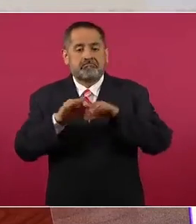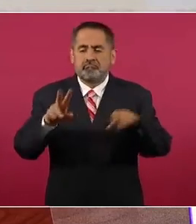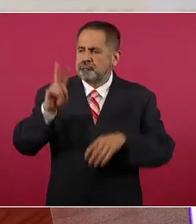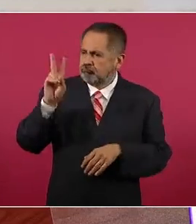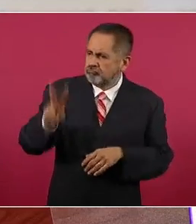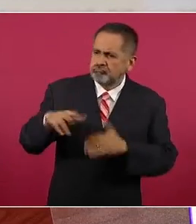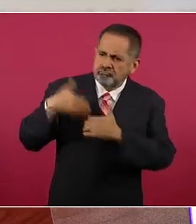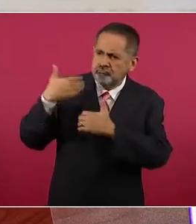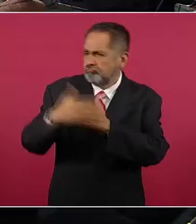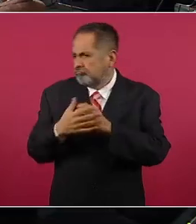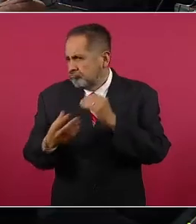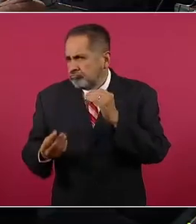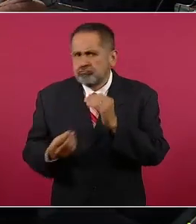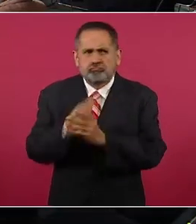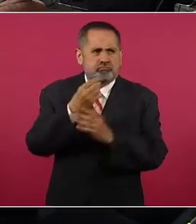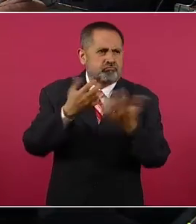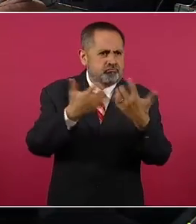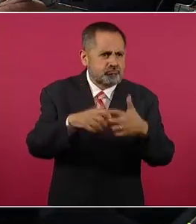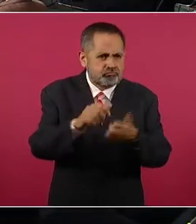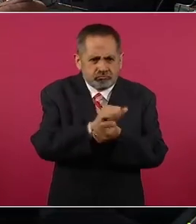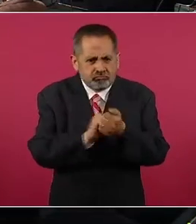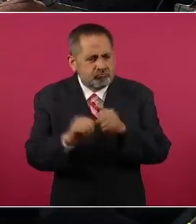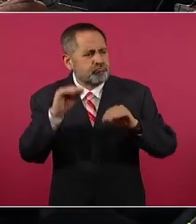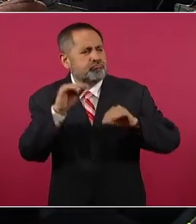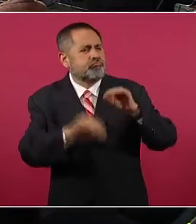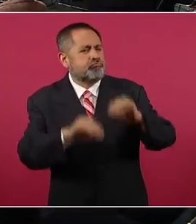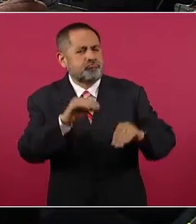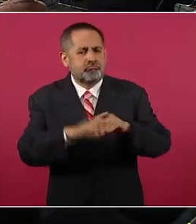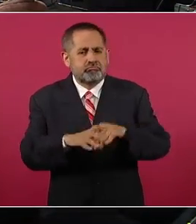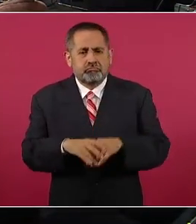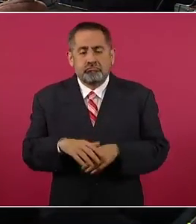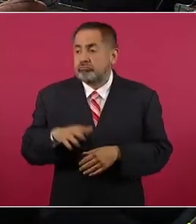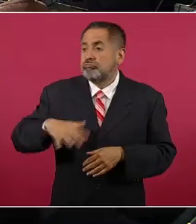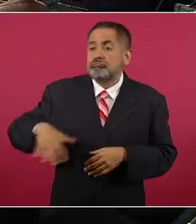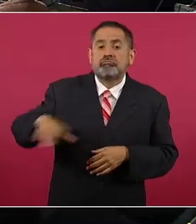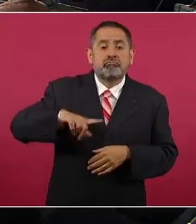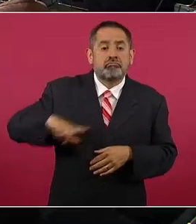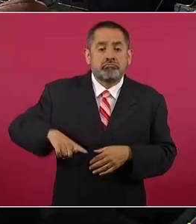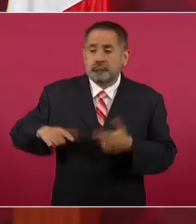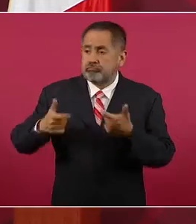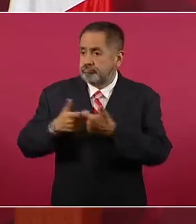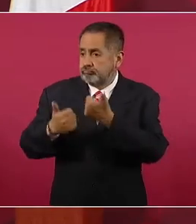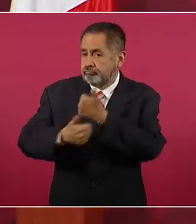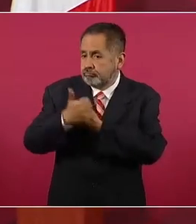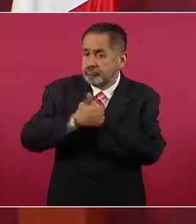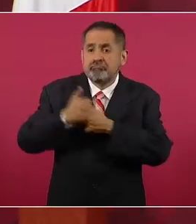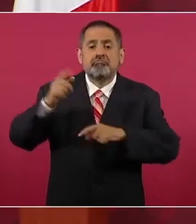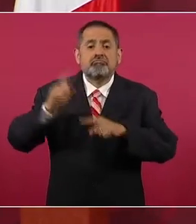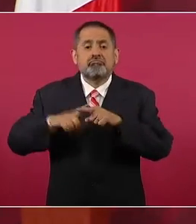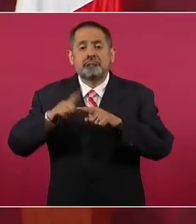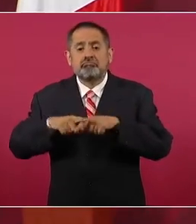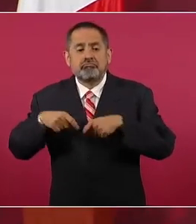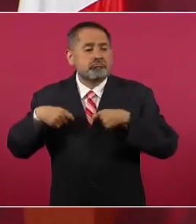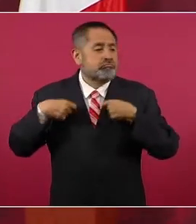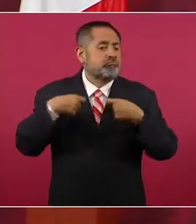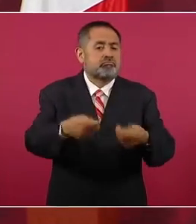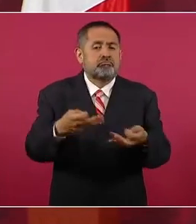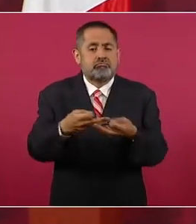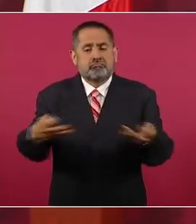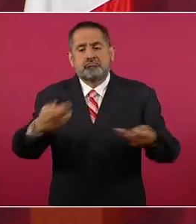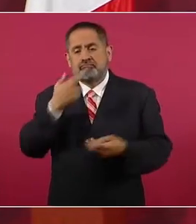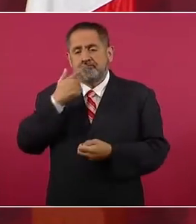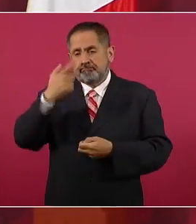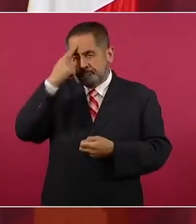a construir una nueva refinería, pusieron a todos los gobernadores a competir para ver quién entregaba el terreno